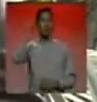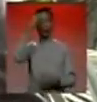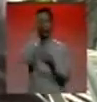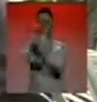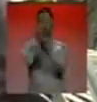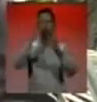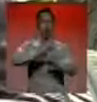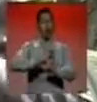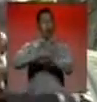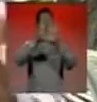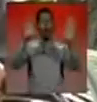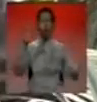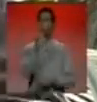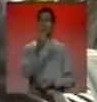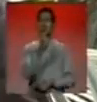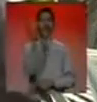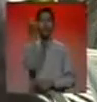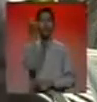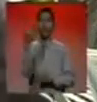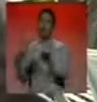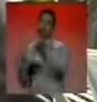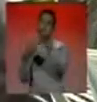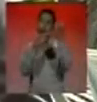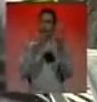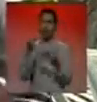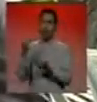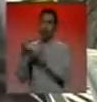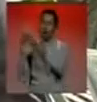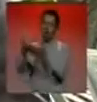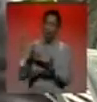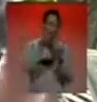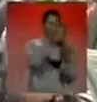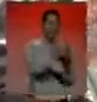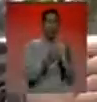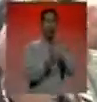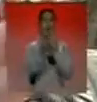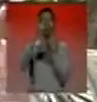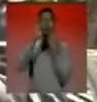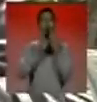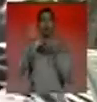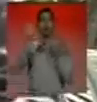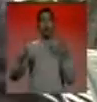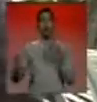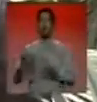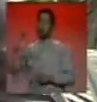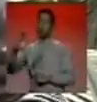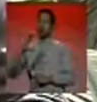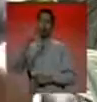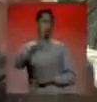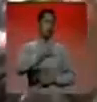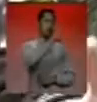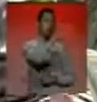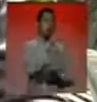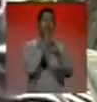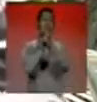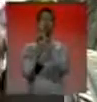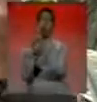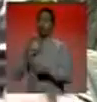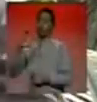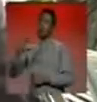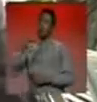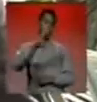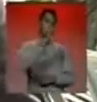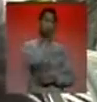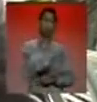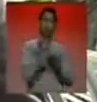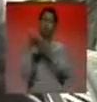los requerimientos de carácter económico a través del Ministerio de Finanzas a cada una de las unidades que están operando en territorio, o sea,